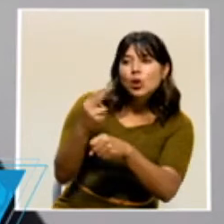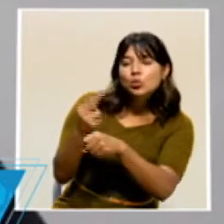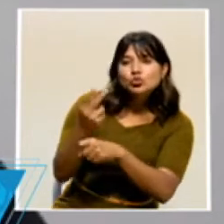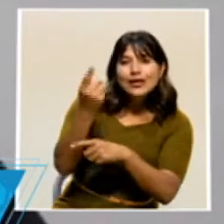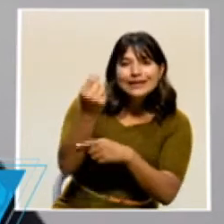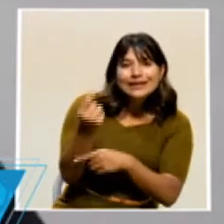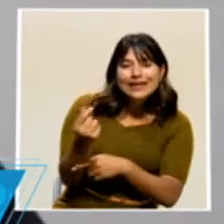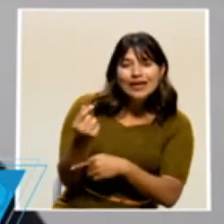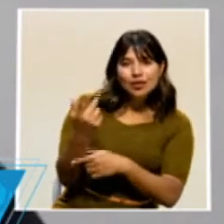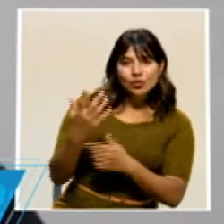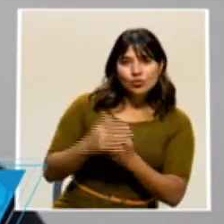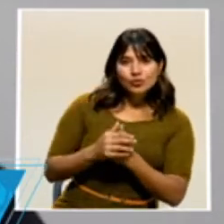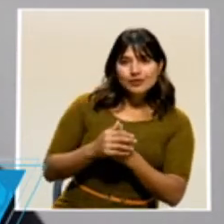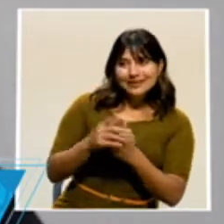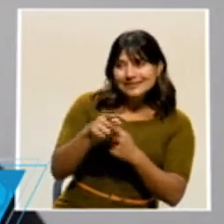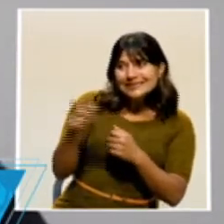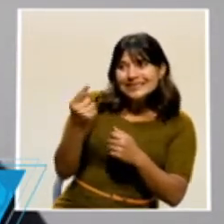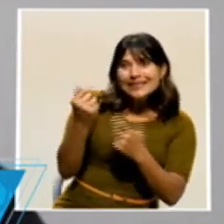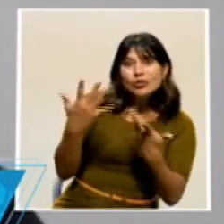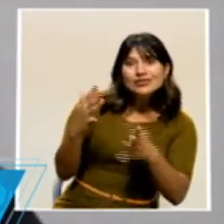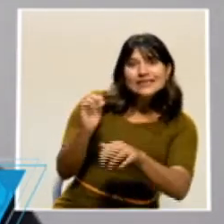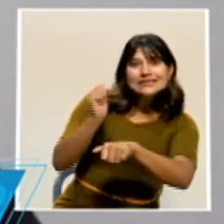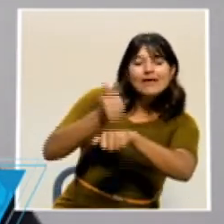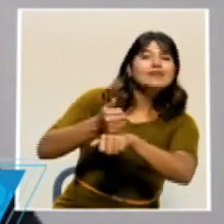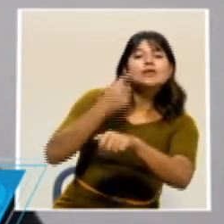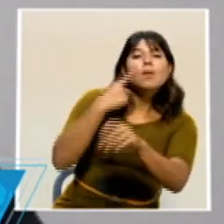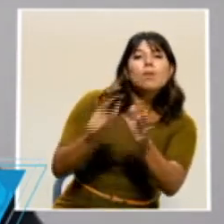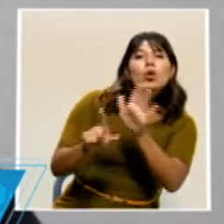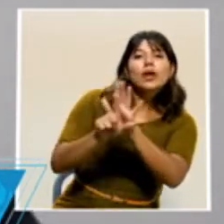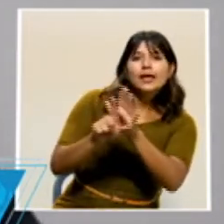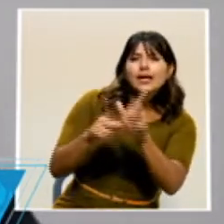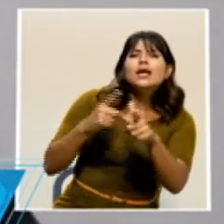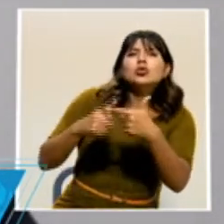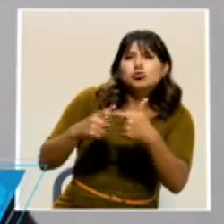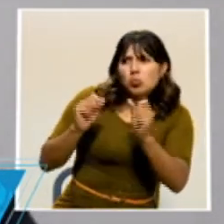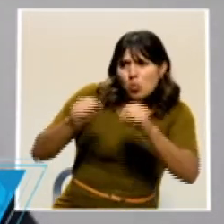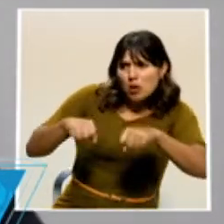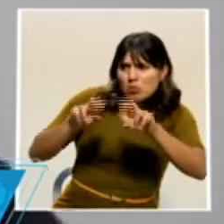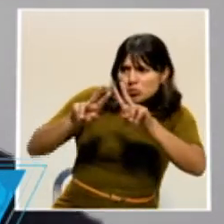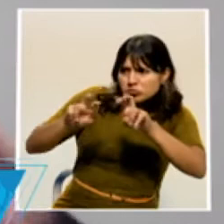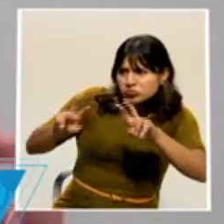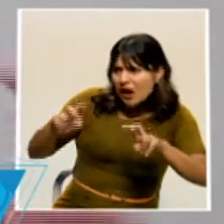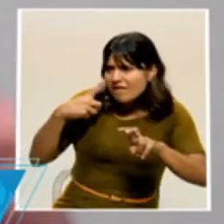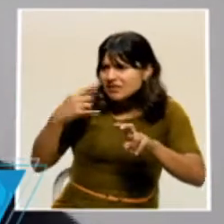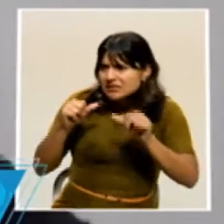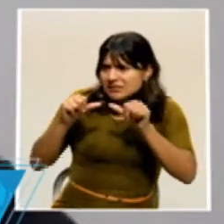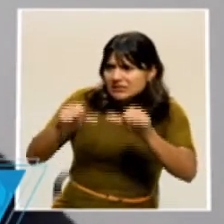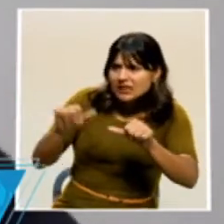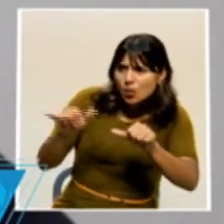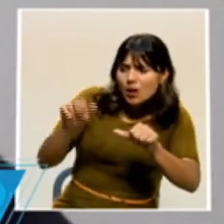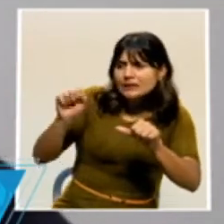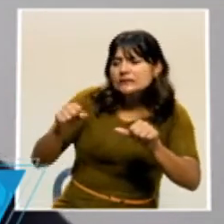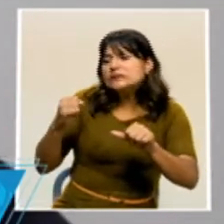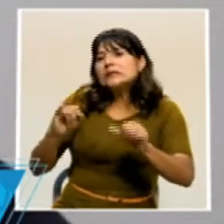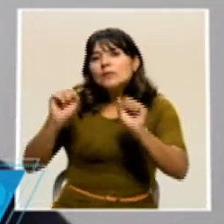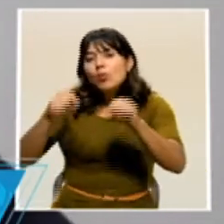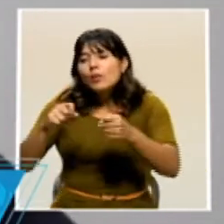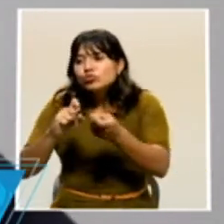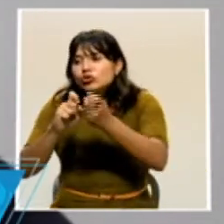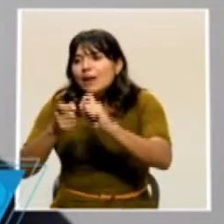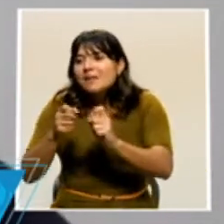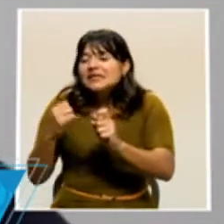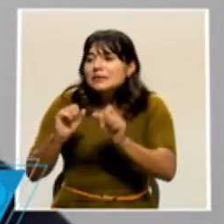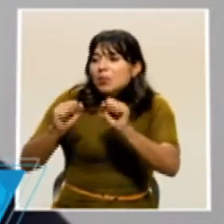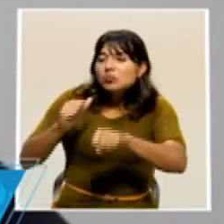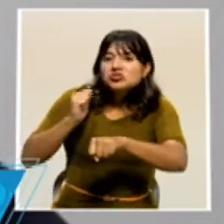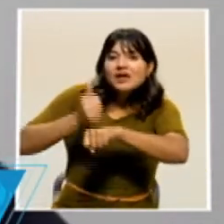Definir si los resultados se están logrando, ¿por qué no poner un plazo? ¿Por qué no hacer una asignación más efectiva de ese gasto?